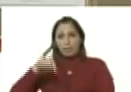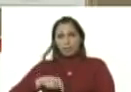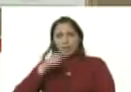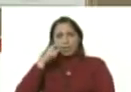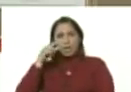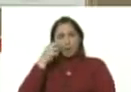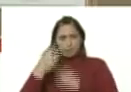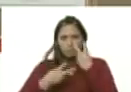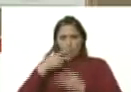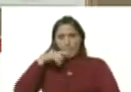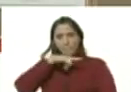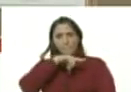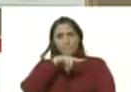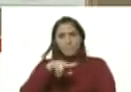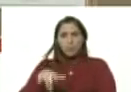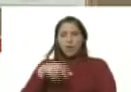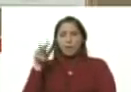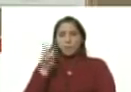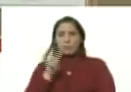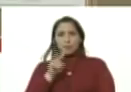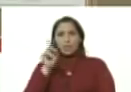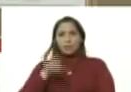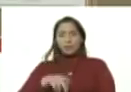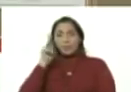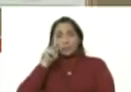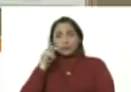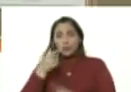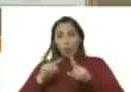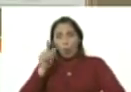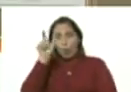de la materia. Estuvo el profesor William Chabaz,